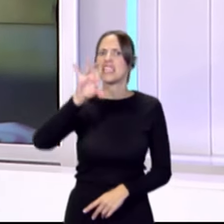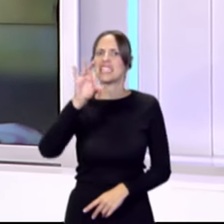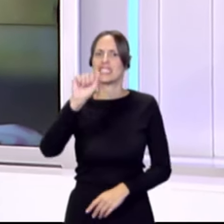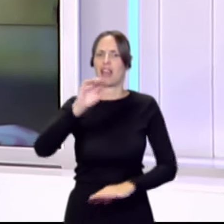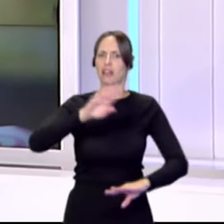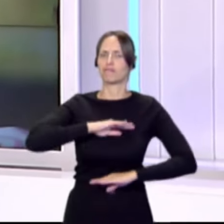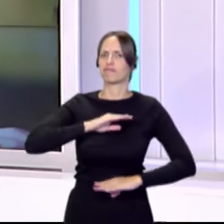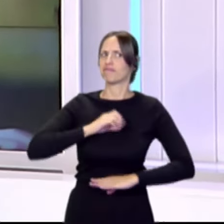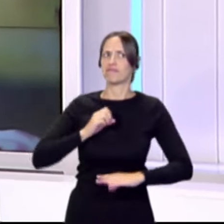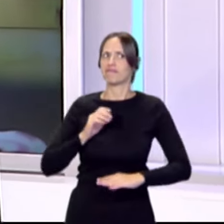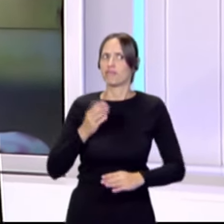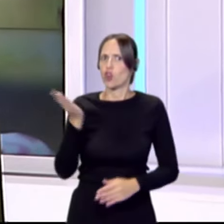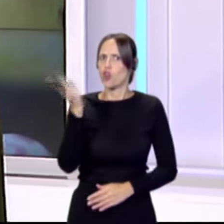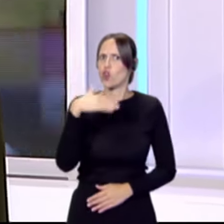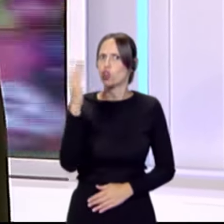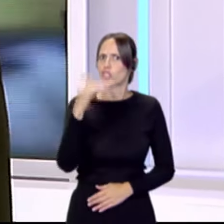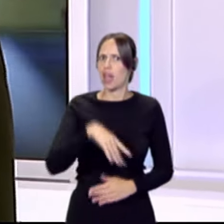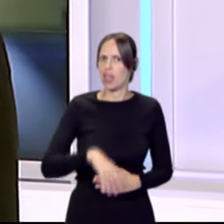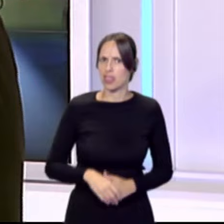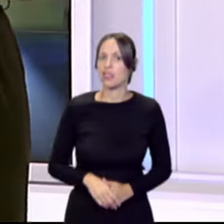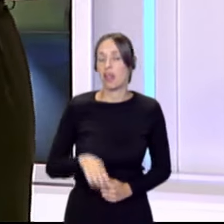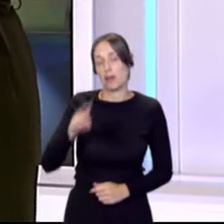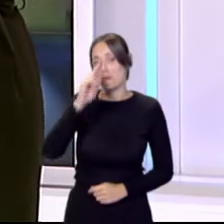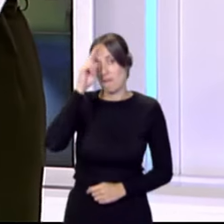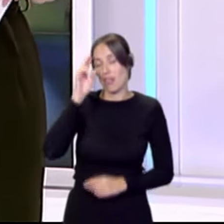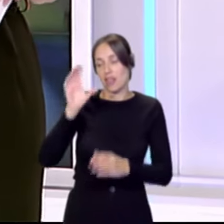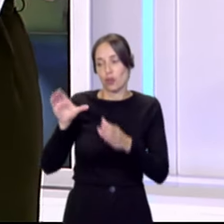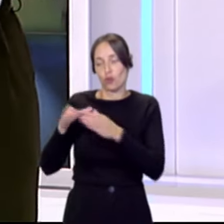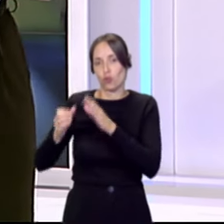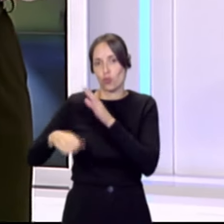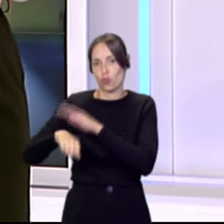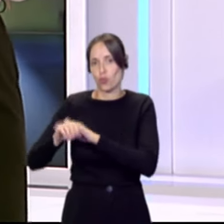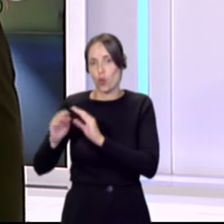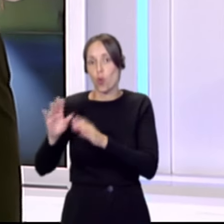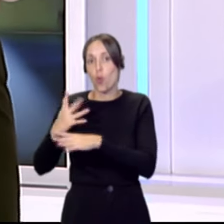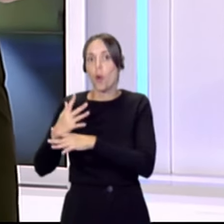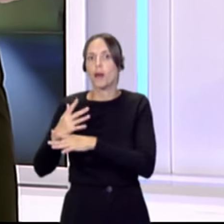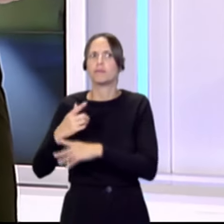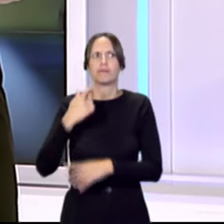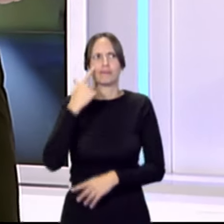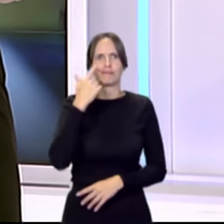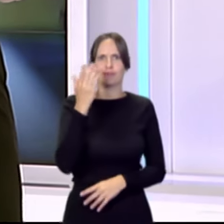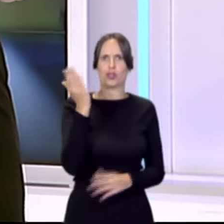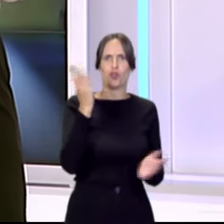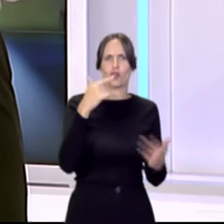del Real Madrid, Misa Rodríguez, una ausencia destacada que analizamos de esta forma.